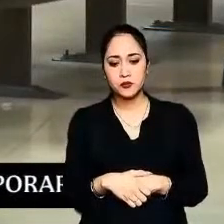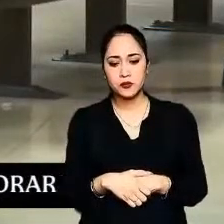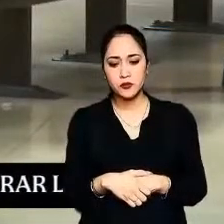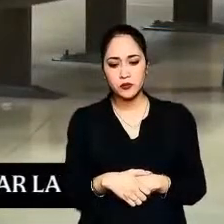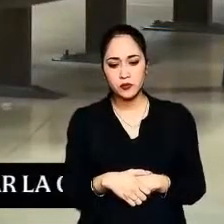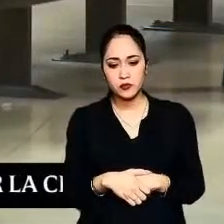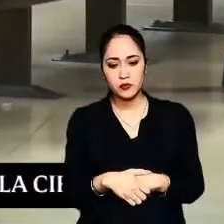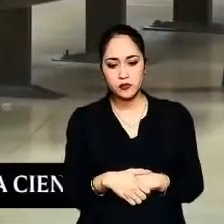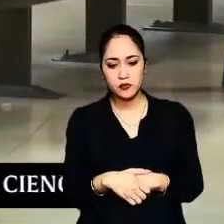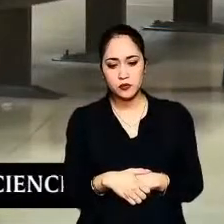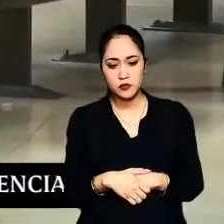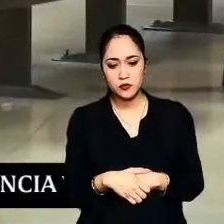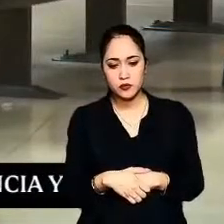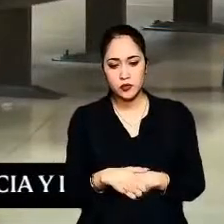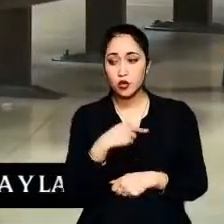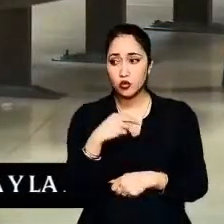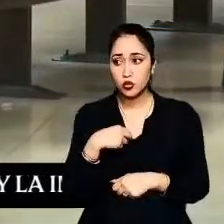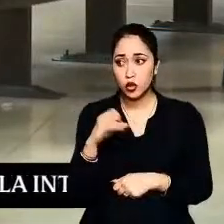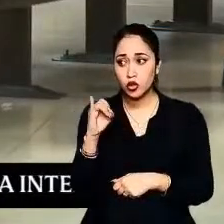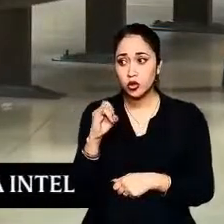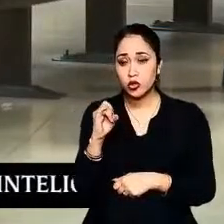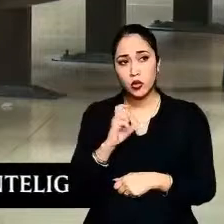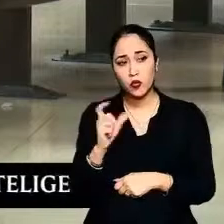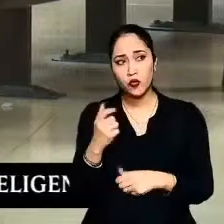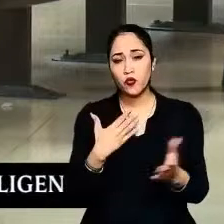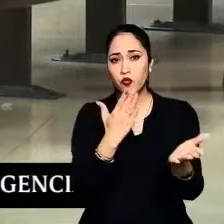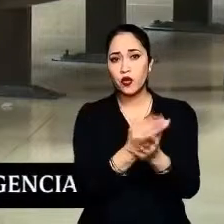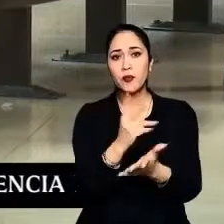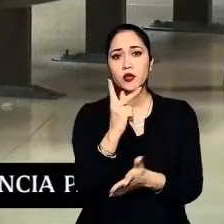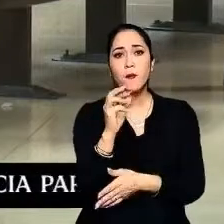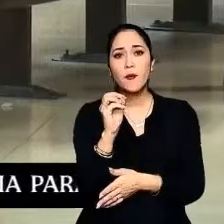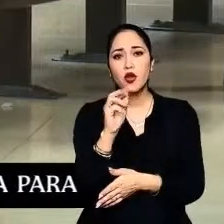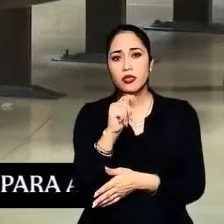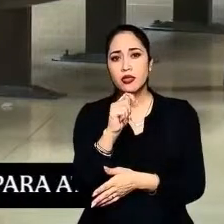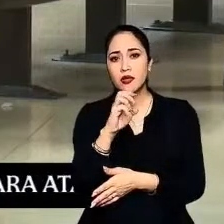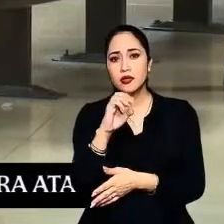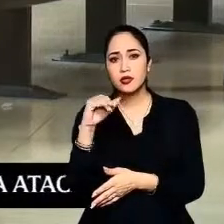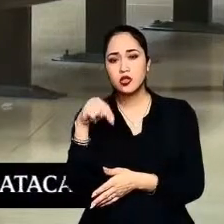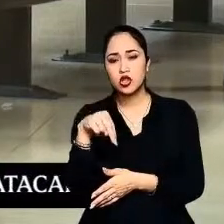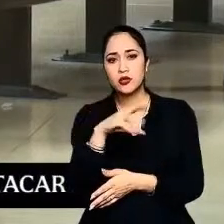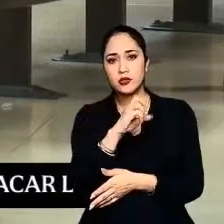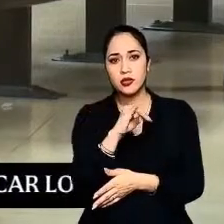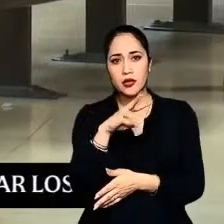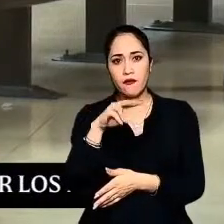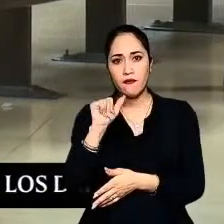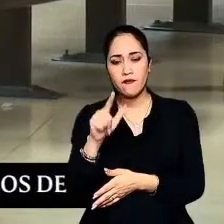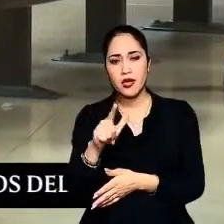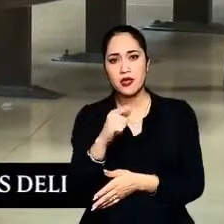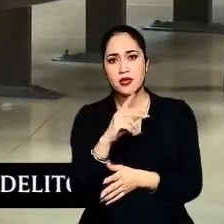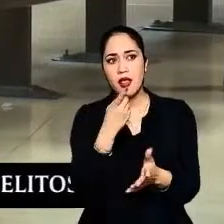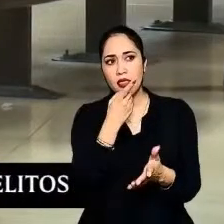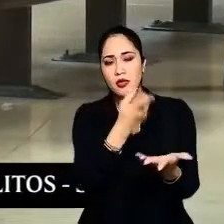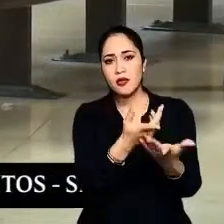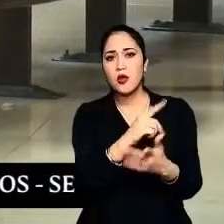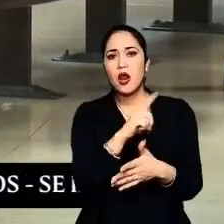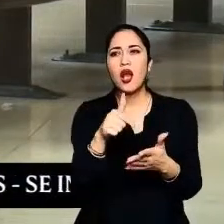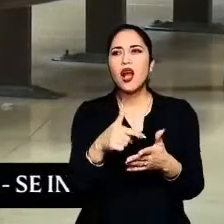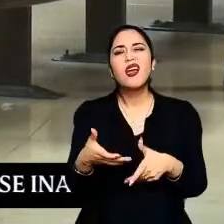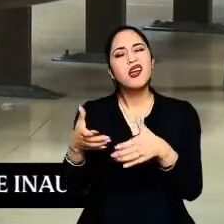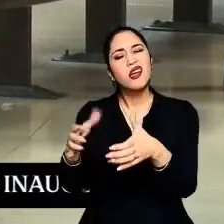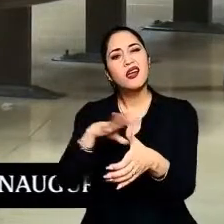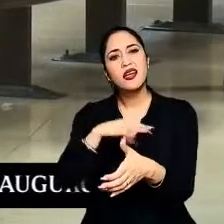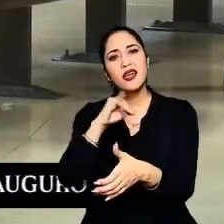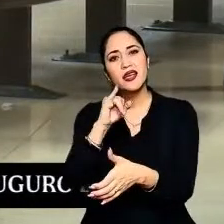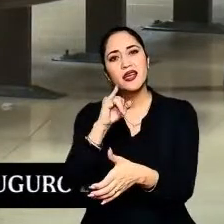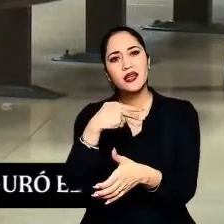Sí lo checamos nosotros con Protección Civil, pero nos dicen que no. Y que pues, en este caso de las bardas se encuentran por Ignacio Zaragoza, nos dicen